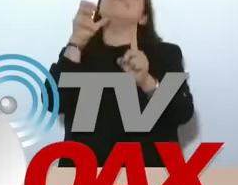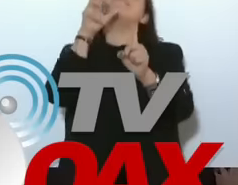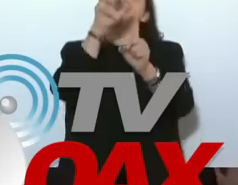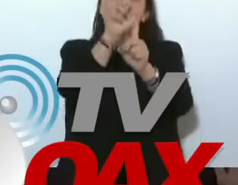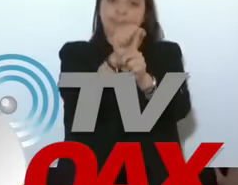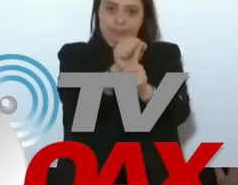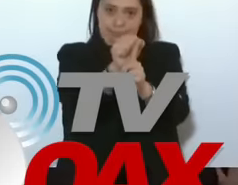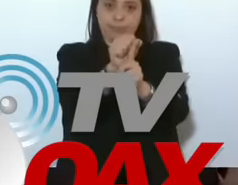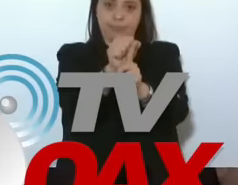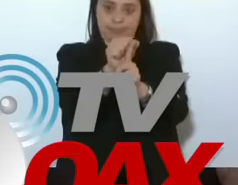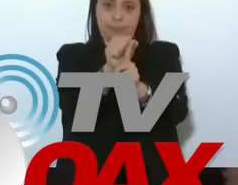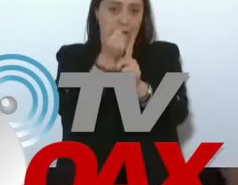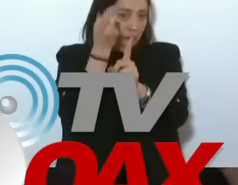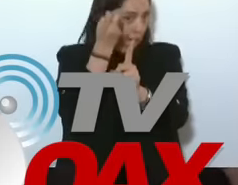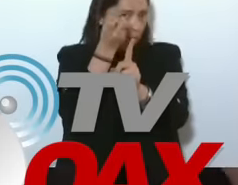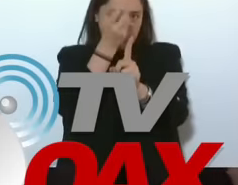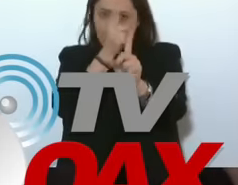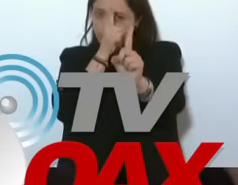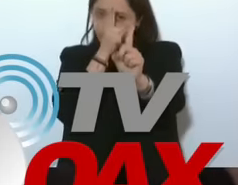propósito.